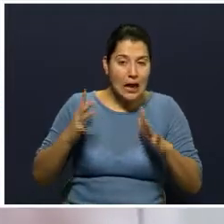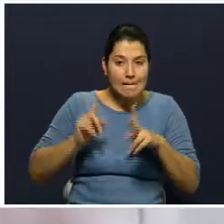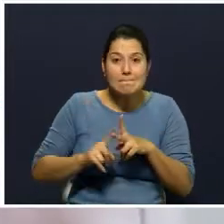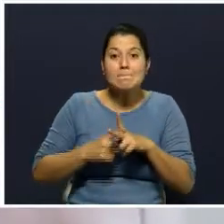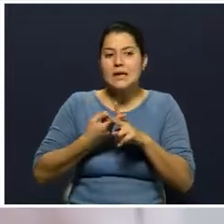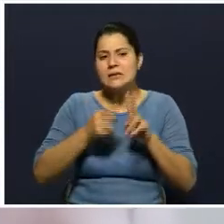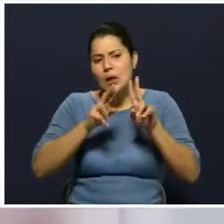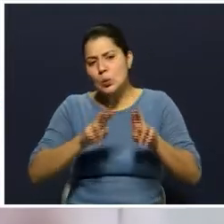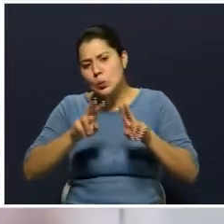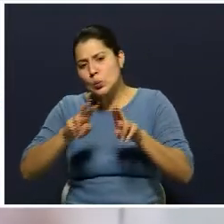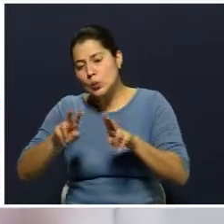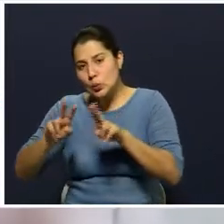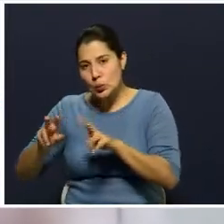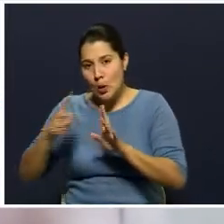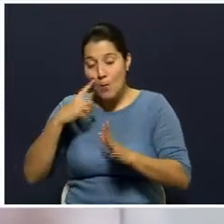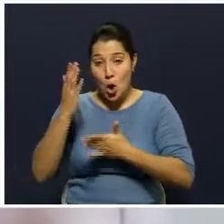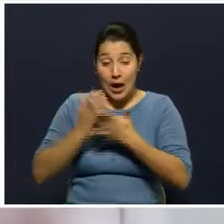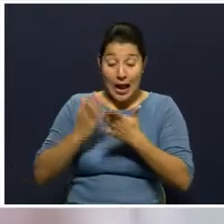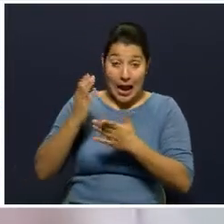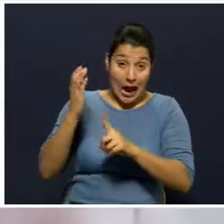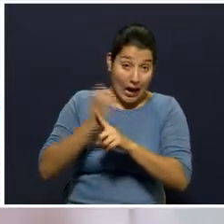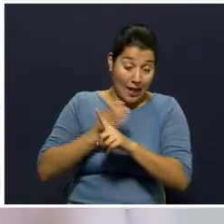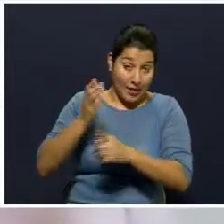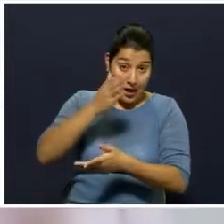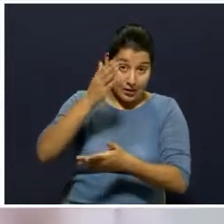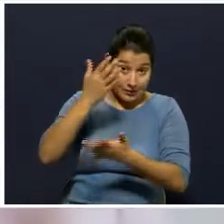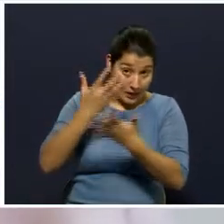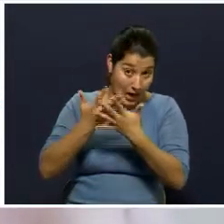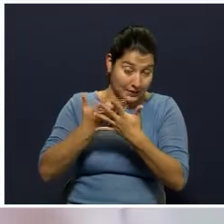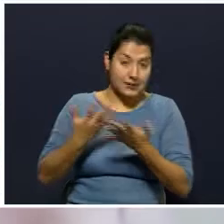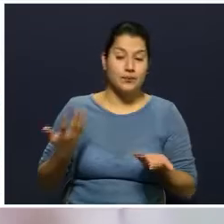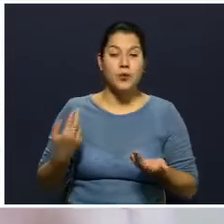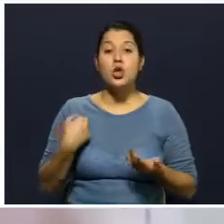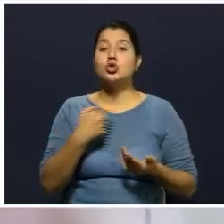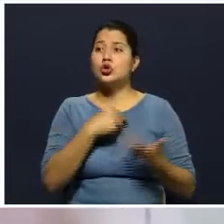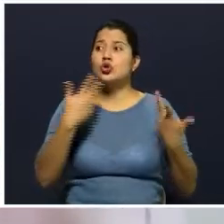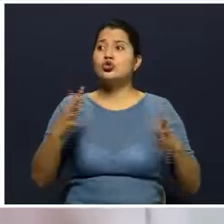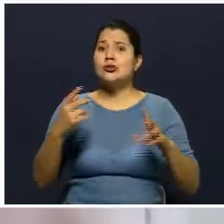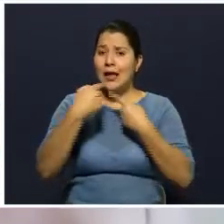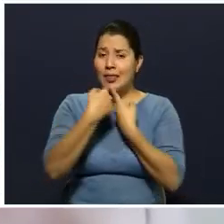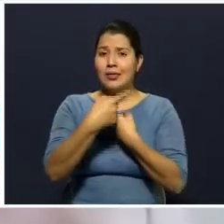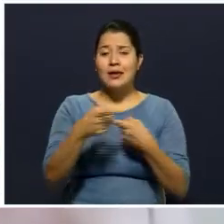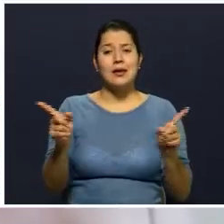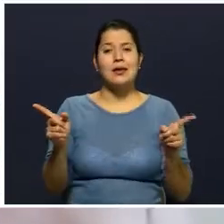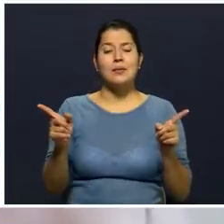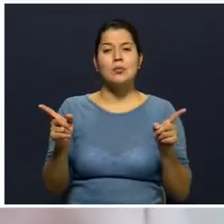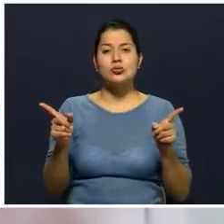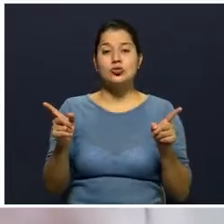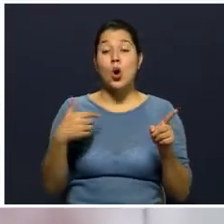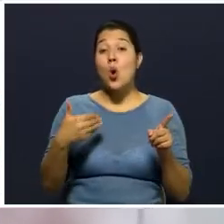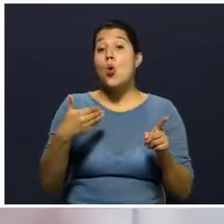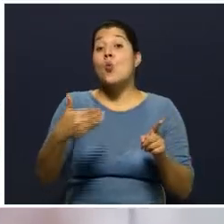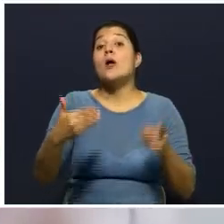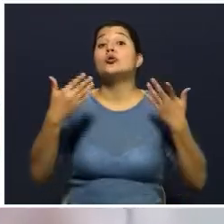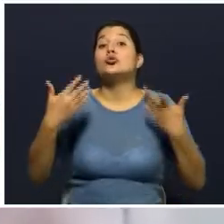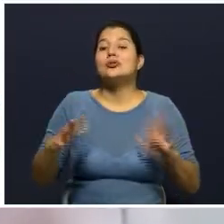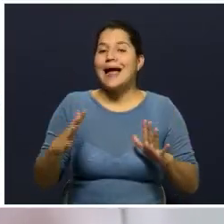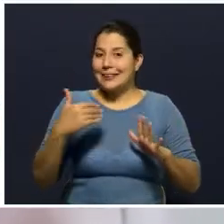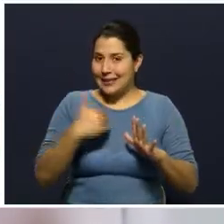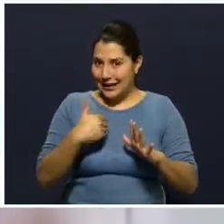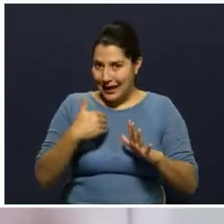esas valoraciones por parte de los centros penitenciarios. Hemos dicho en todas las oportunidades que hemos tenido que en el momento en que